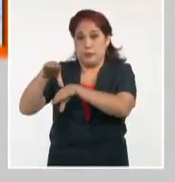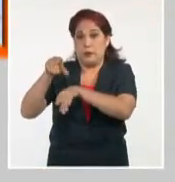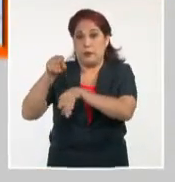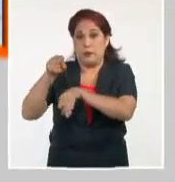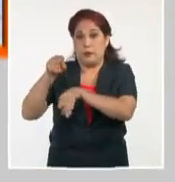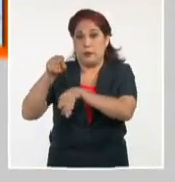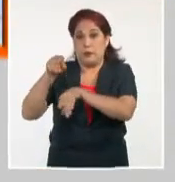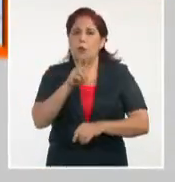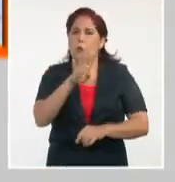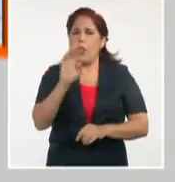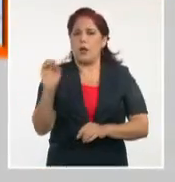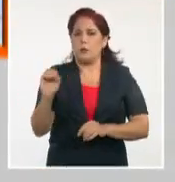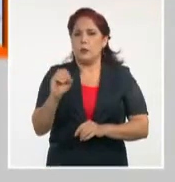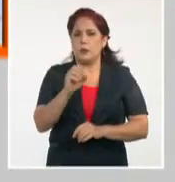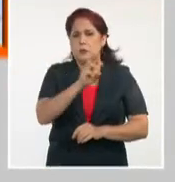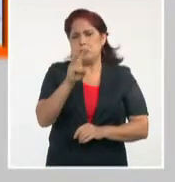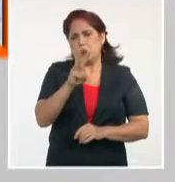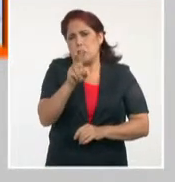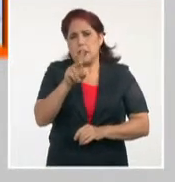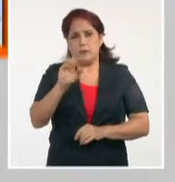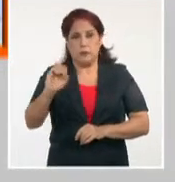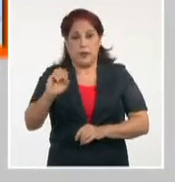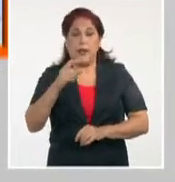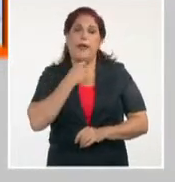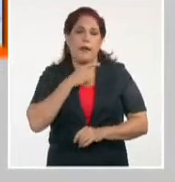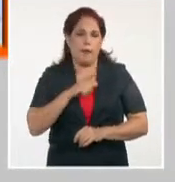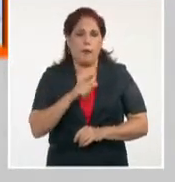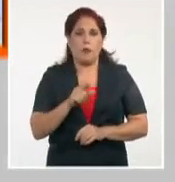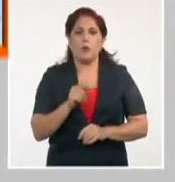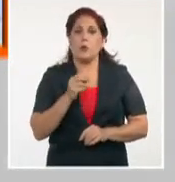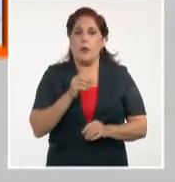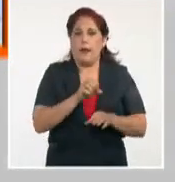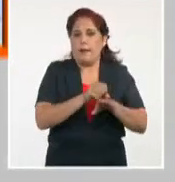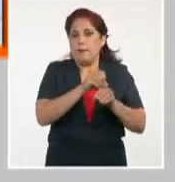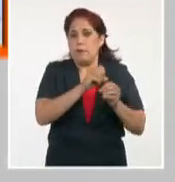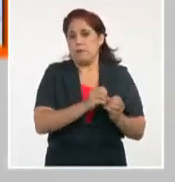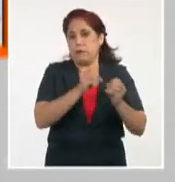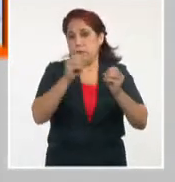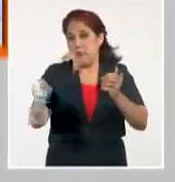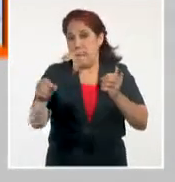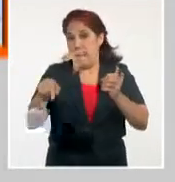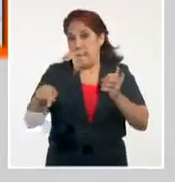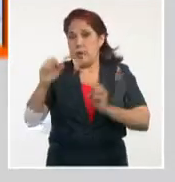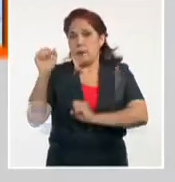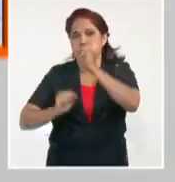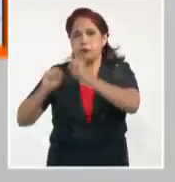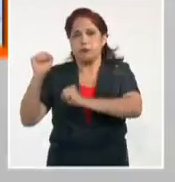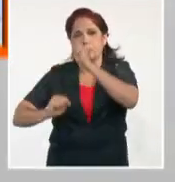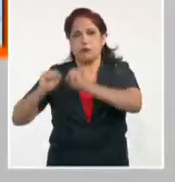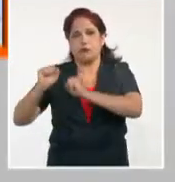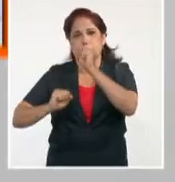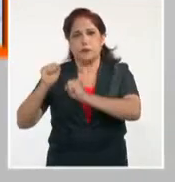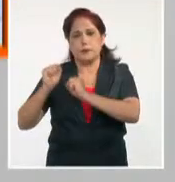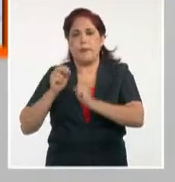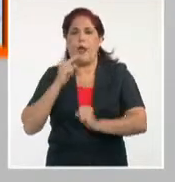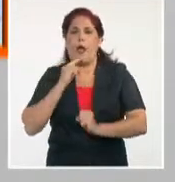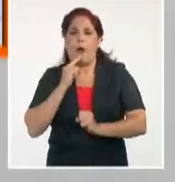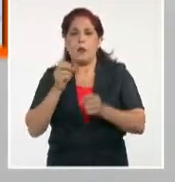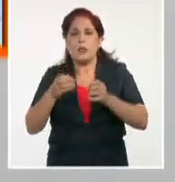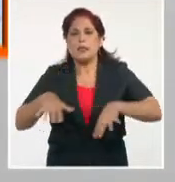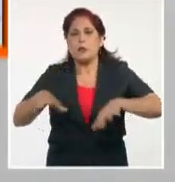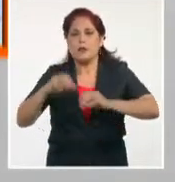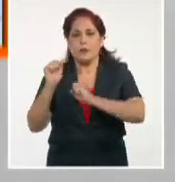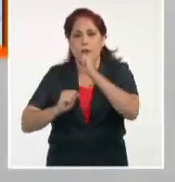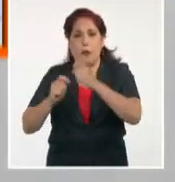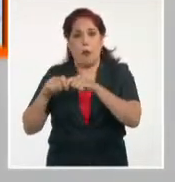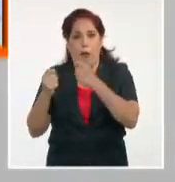4.203, que nosotros evacuamos para lugares seguros, 122 equipos de bombeo, porque en la situación que estamos teniendo con los equipos de bombeo no podemos